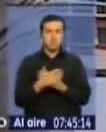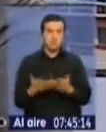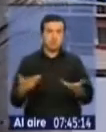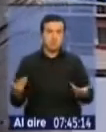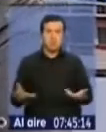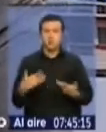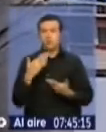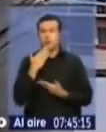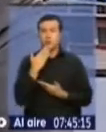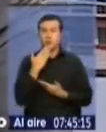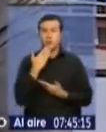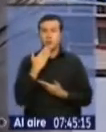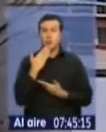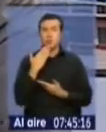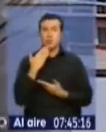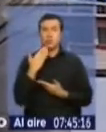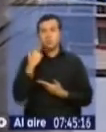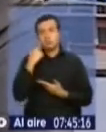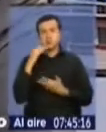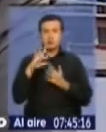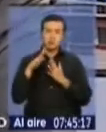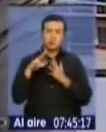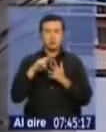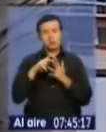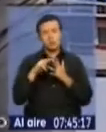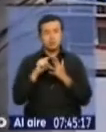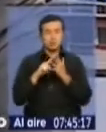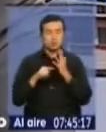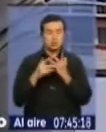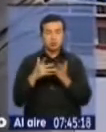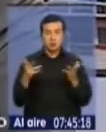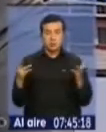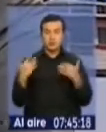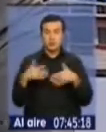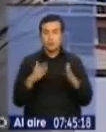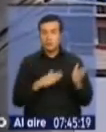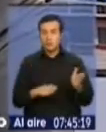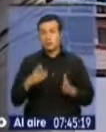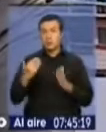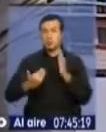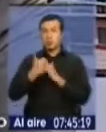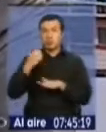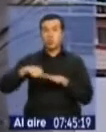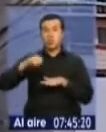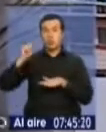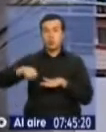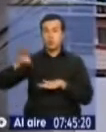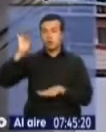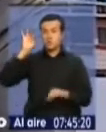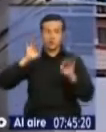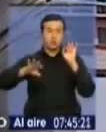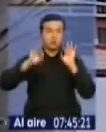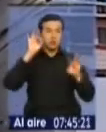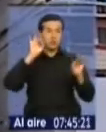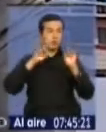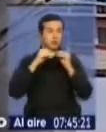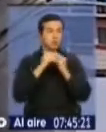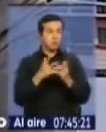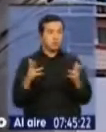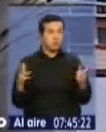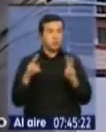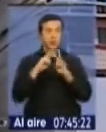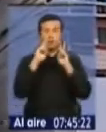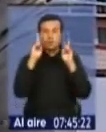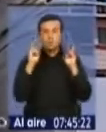estás dejando un margen de subjetividad enorme. Entonces, en la designación de jueces, el gran porcentaje debe